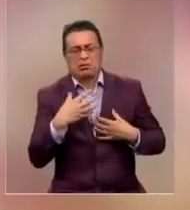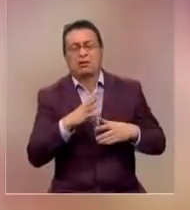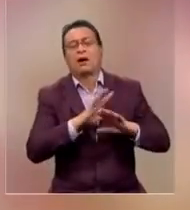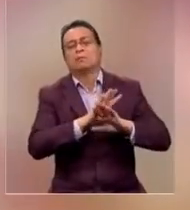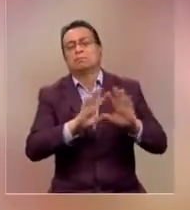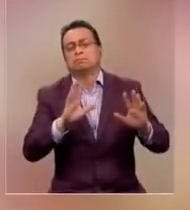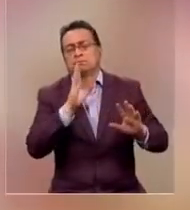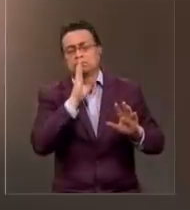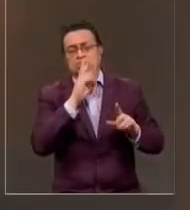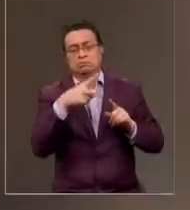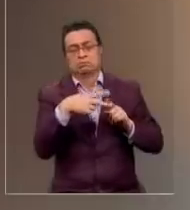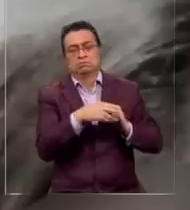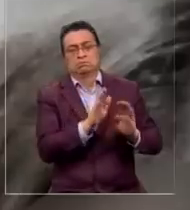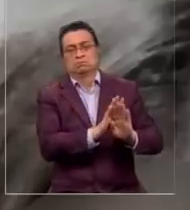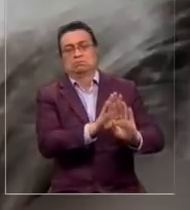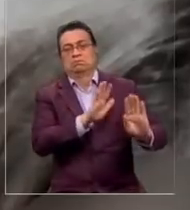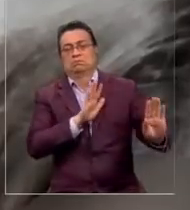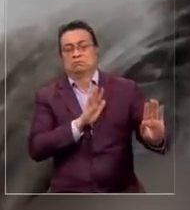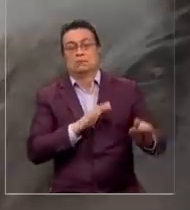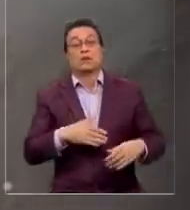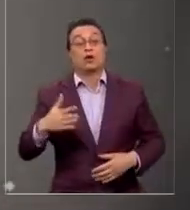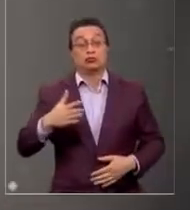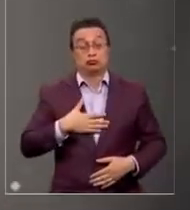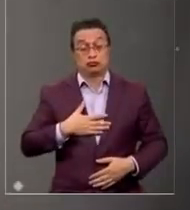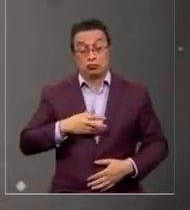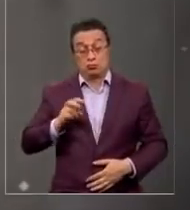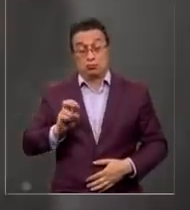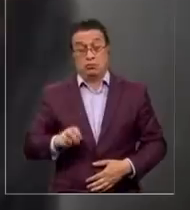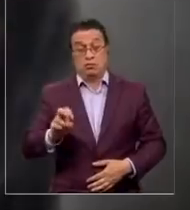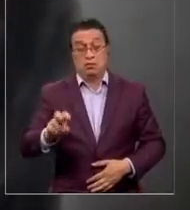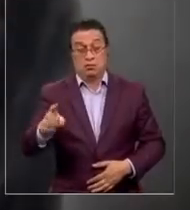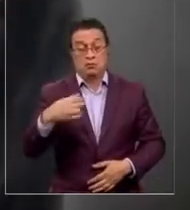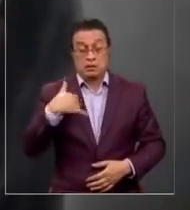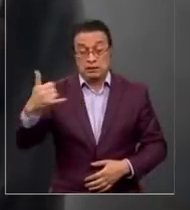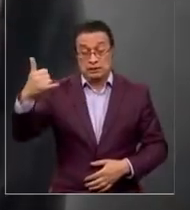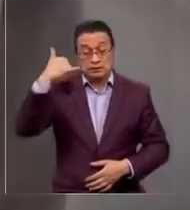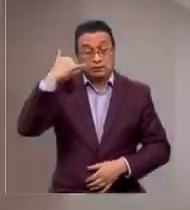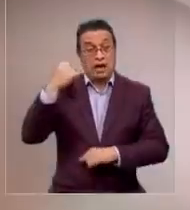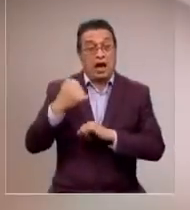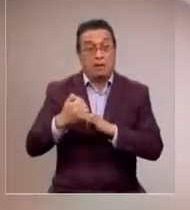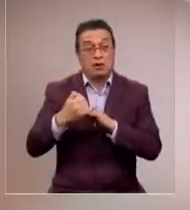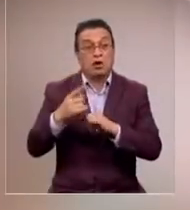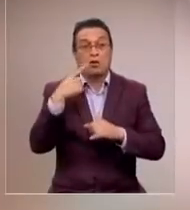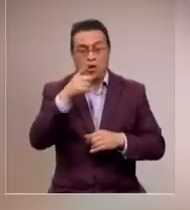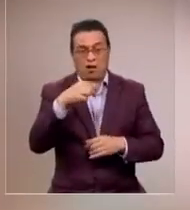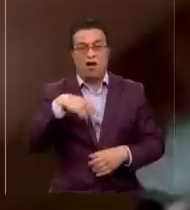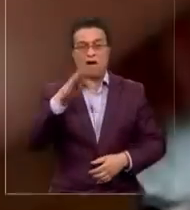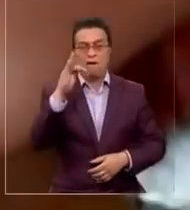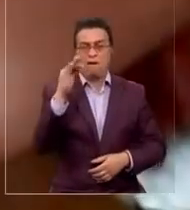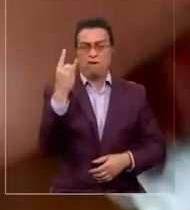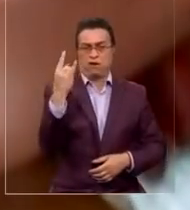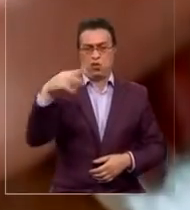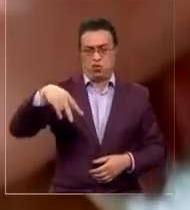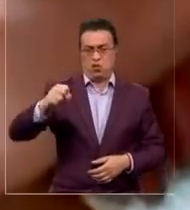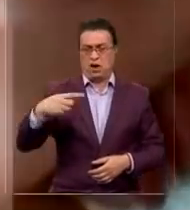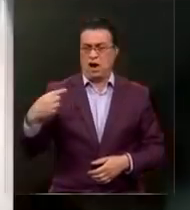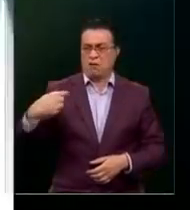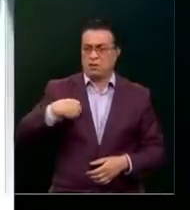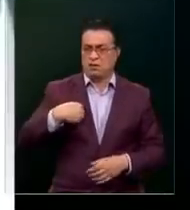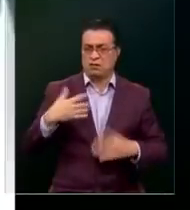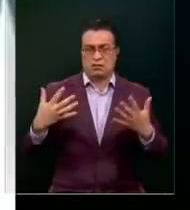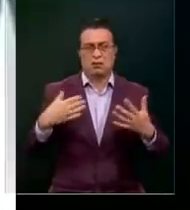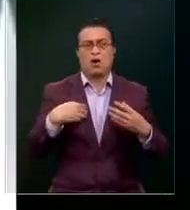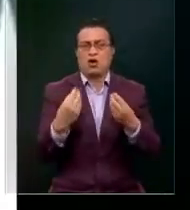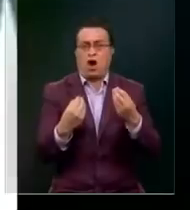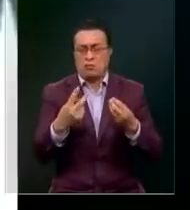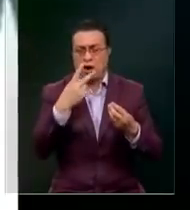espacio, dale su espacio. Estaba yo caminando y me habló un amigo, me dijo, te están funando, weón. Y le dije, ¿cómo? ¿Qué onda? Acabo de